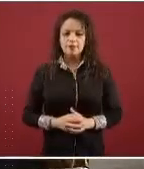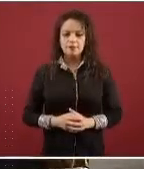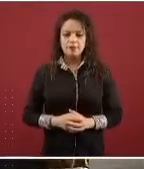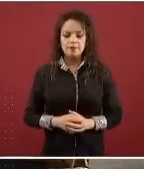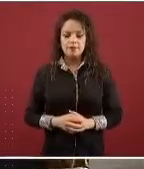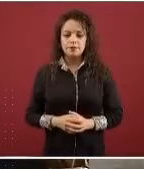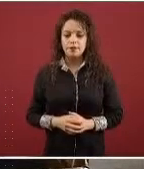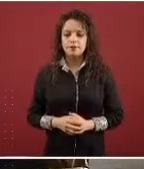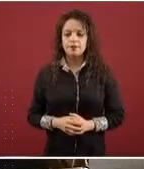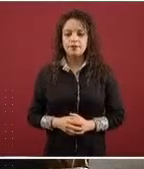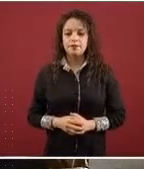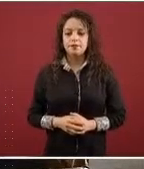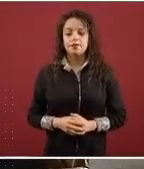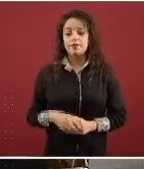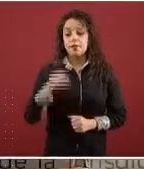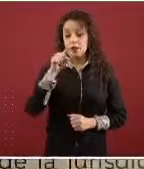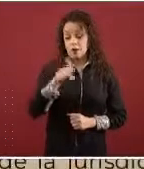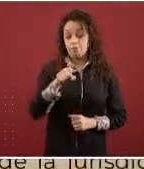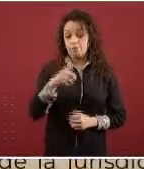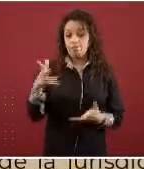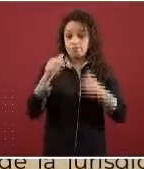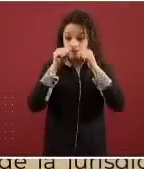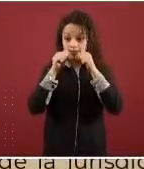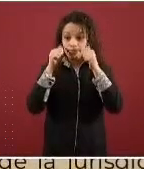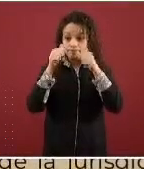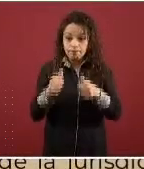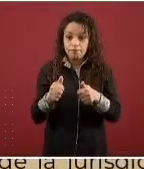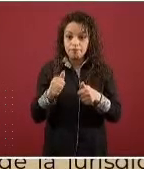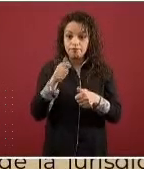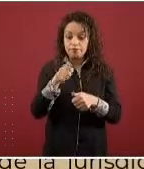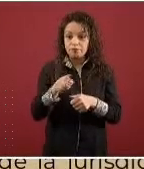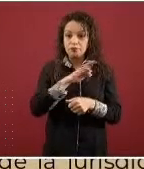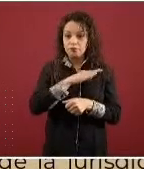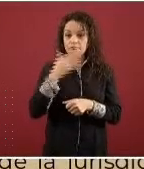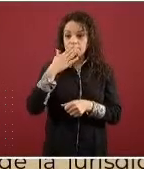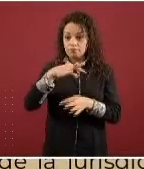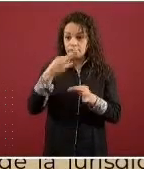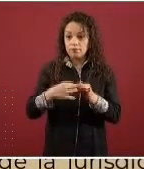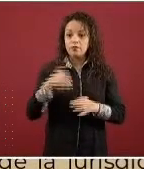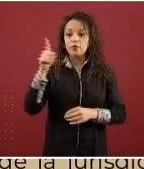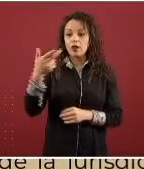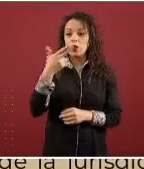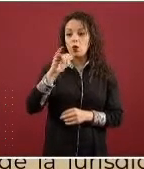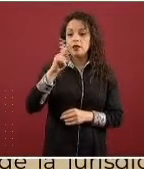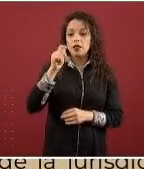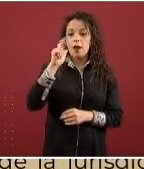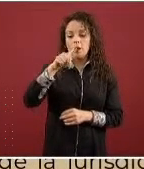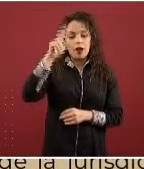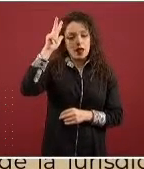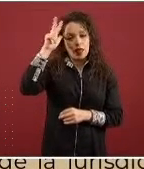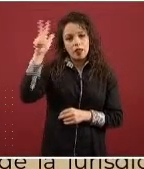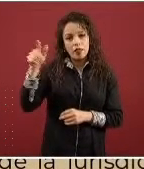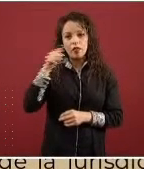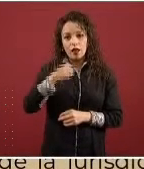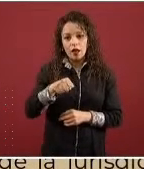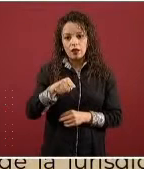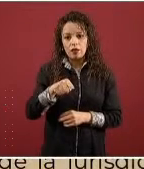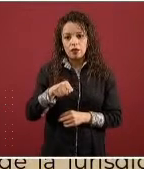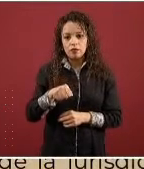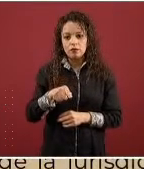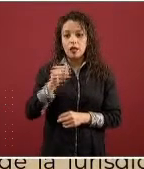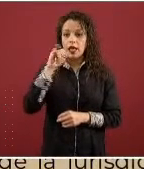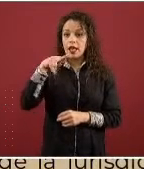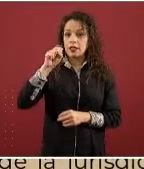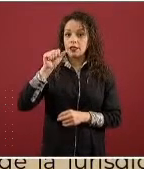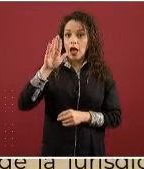es una unidad regional de atención y gestación ahí en Huichapan, que son de las instalaciones que ya nos asignó el INSABI